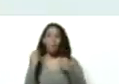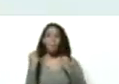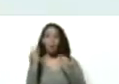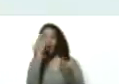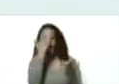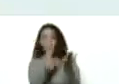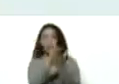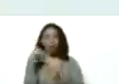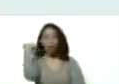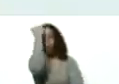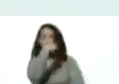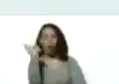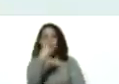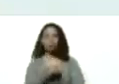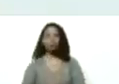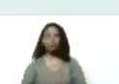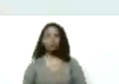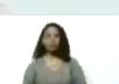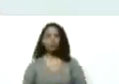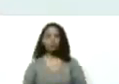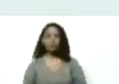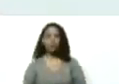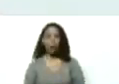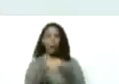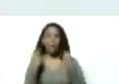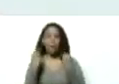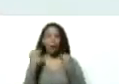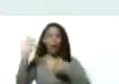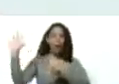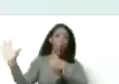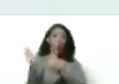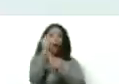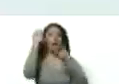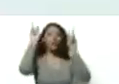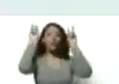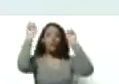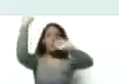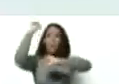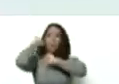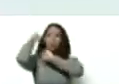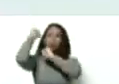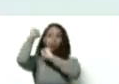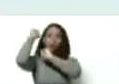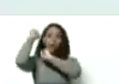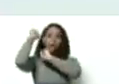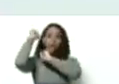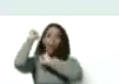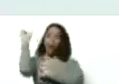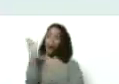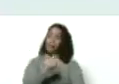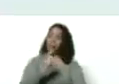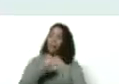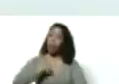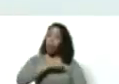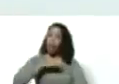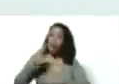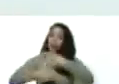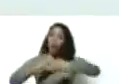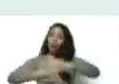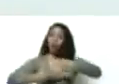para dar la cara y para conquistar las nuevas victorias que merece nuestra revolución